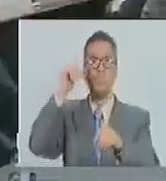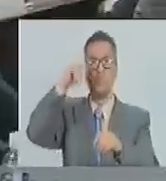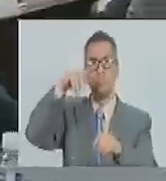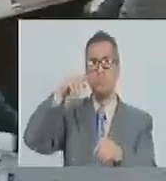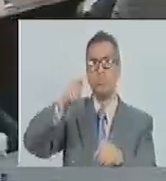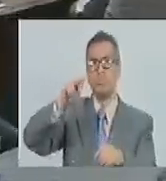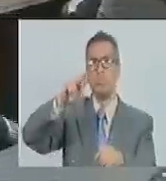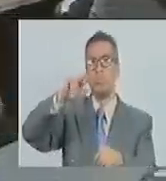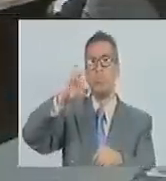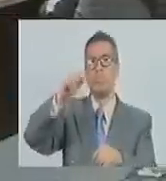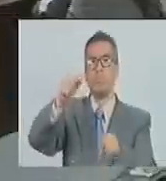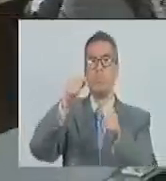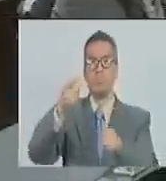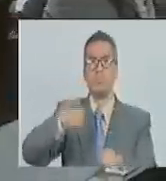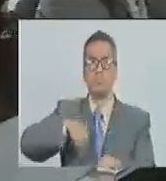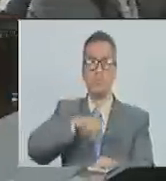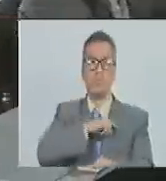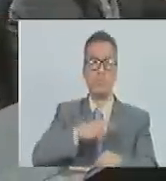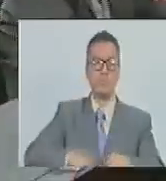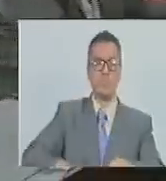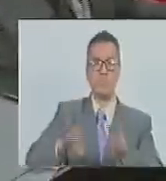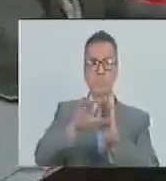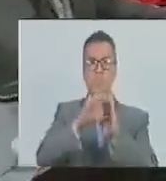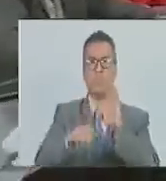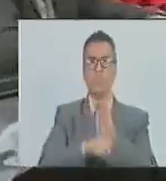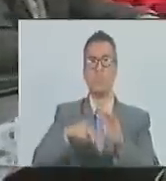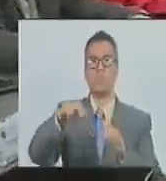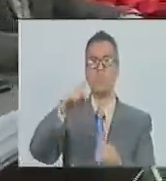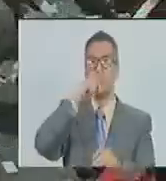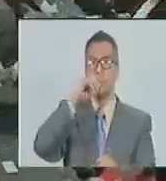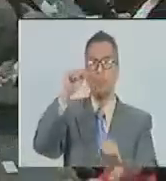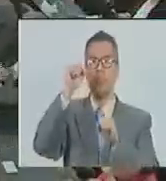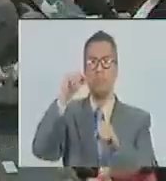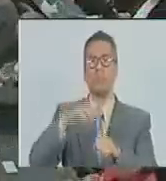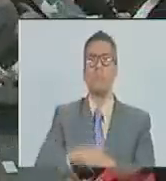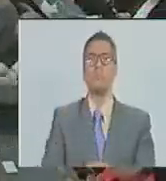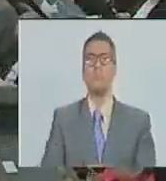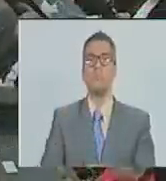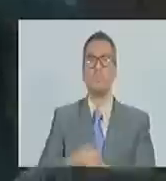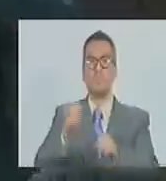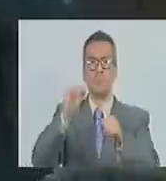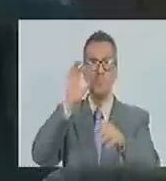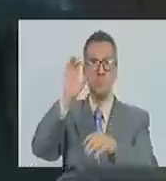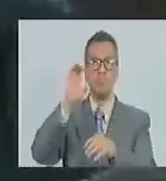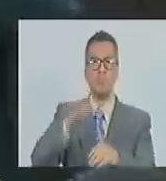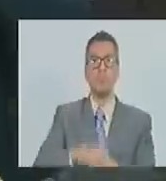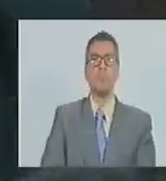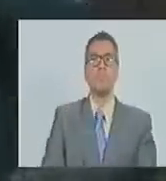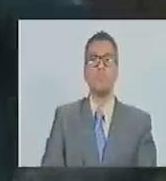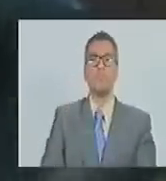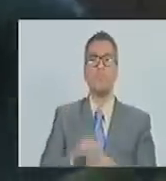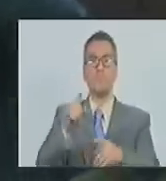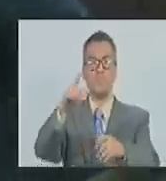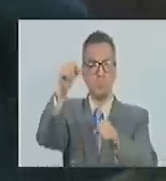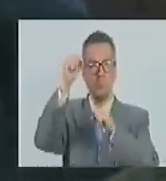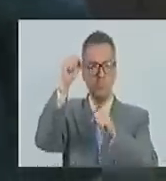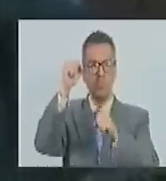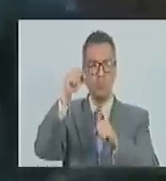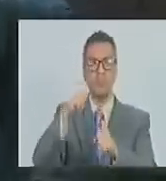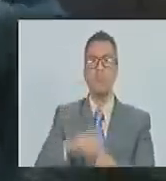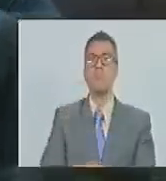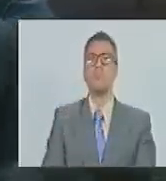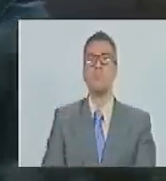Prieto! ¡Viva nuestro presidente constitucional, Nicolás Maduro! ¡Viva la patria! ¡Hasta la victoria